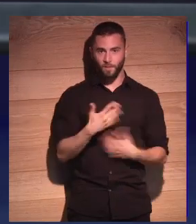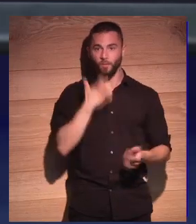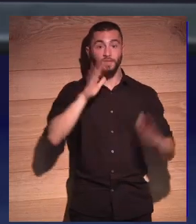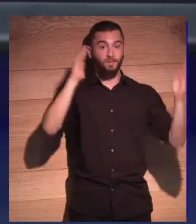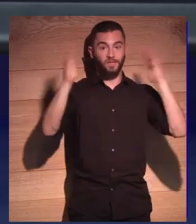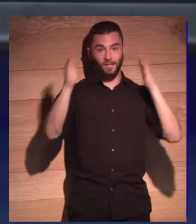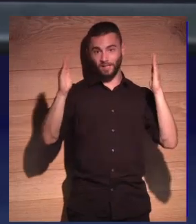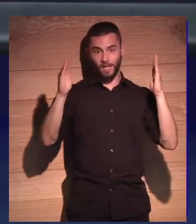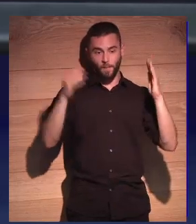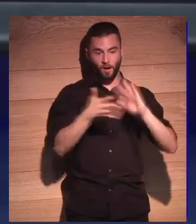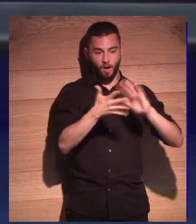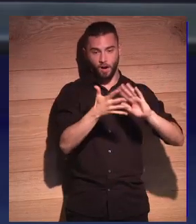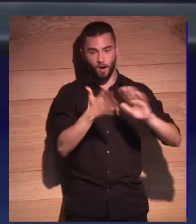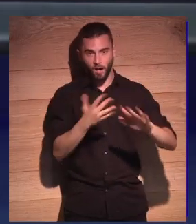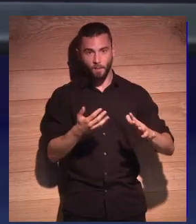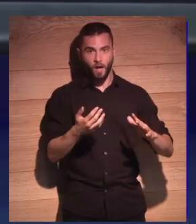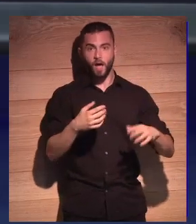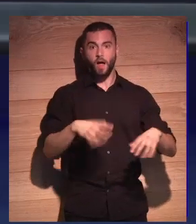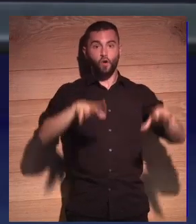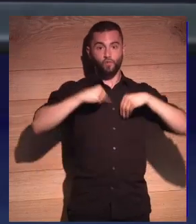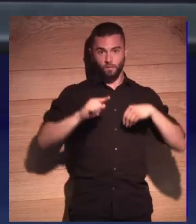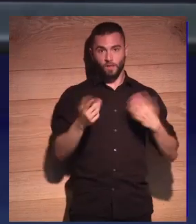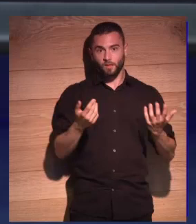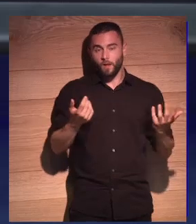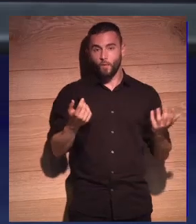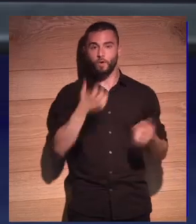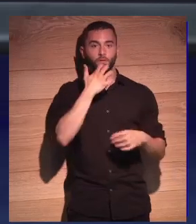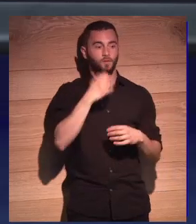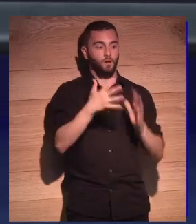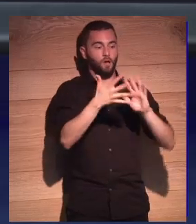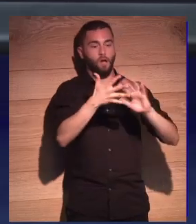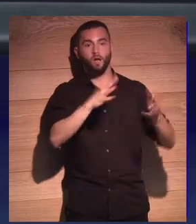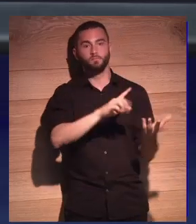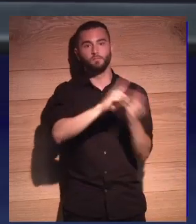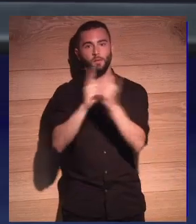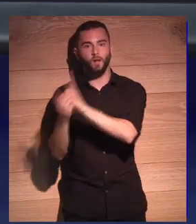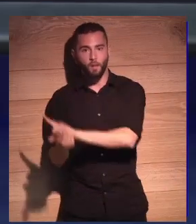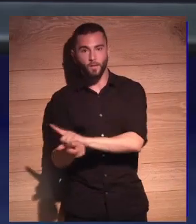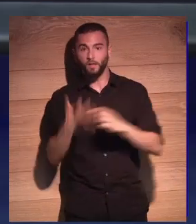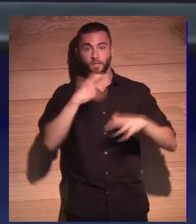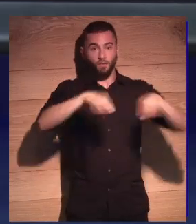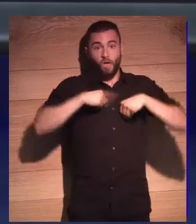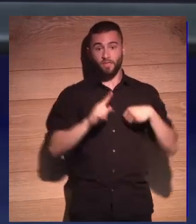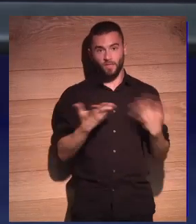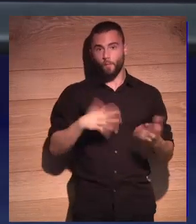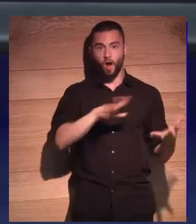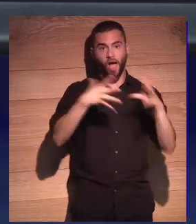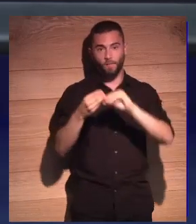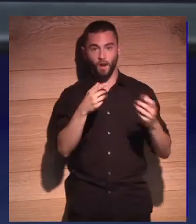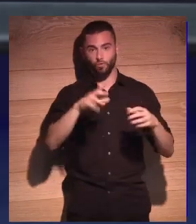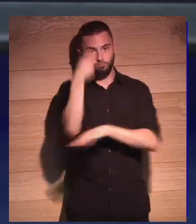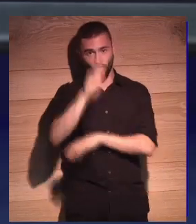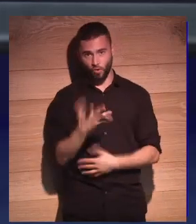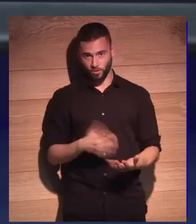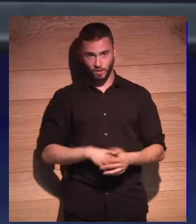etapa frenética, que cambia a la velocidad de la luz, y que vamos a tener que aprender para aprender, no conseguiremos adaptarnos